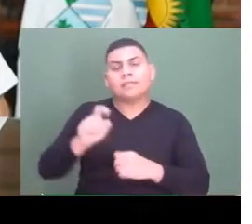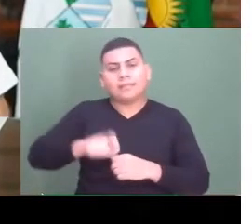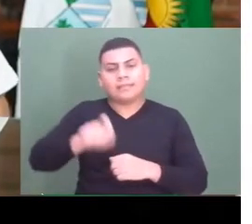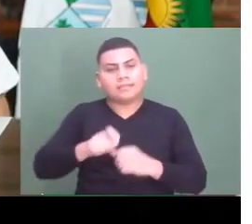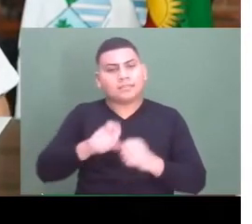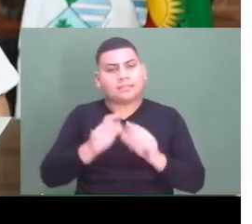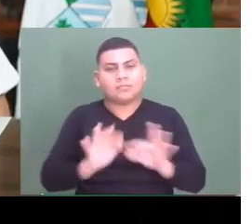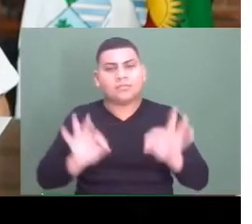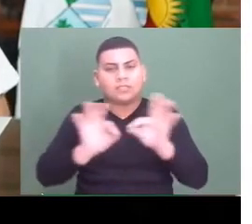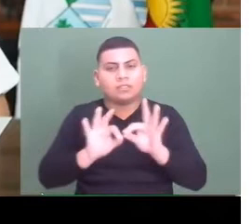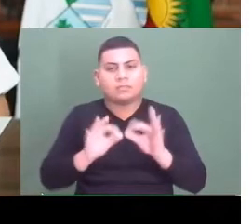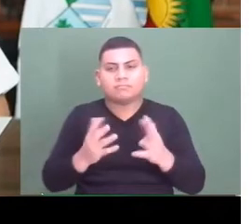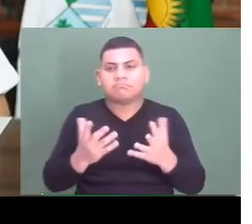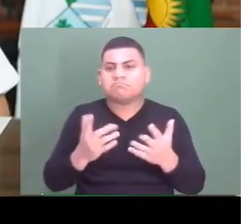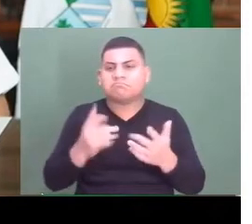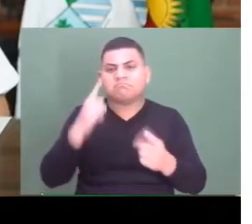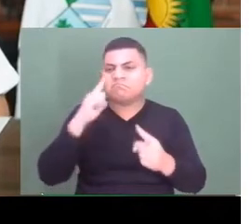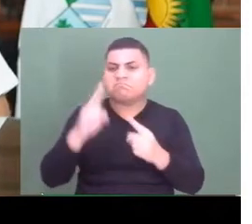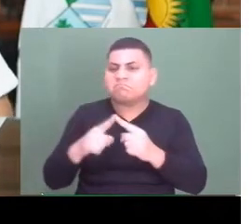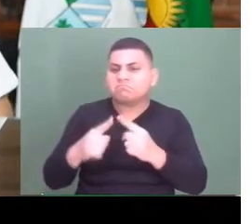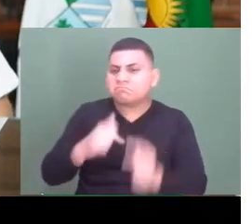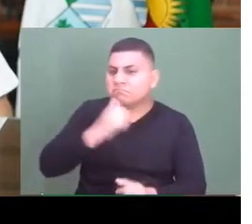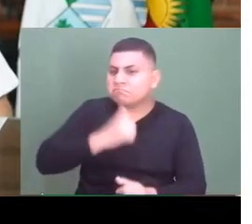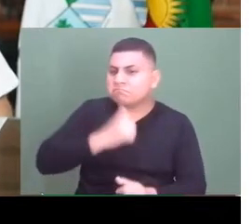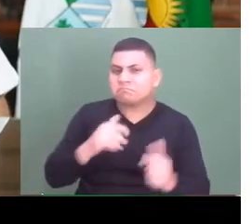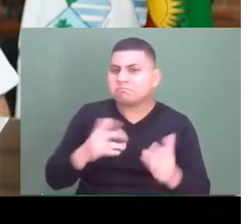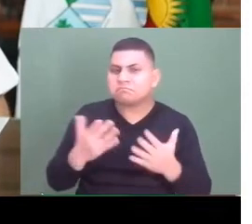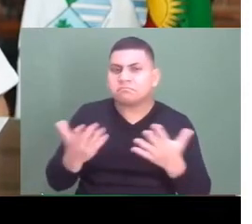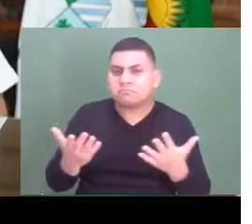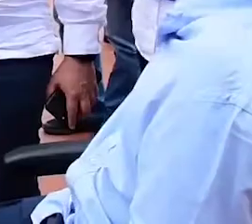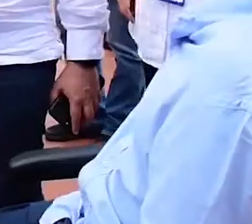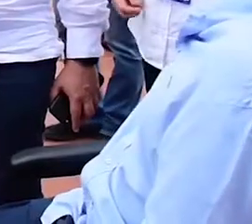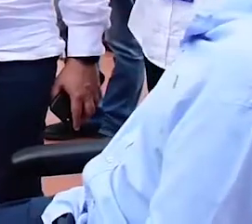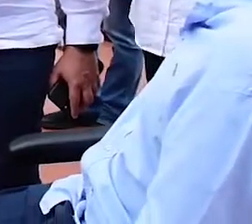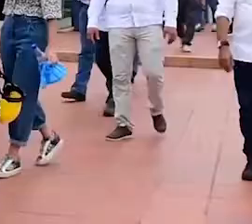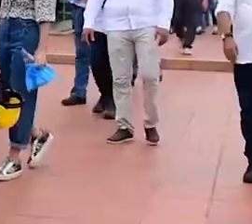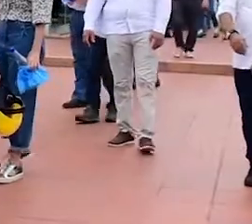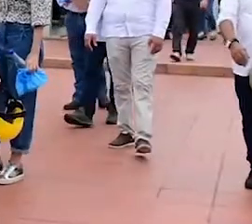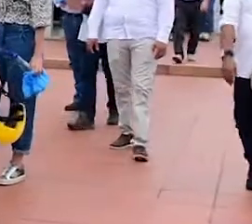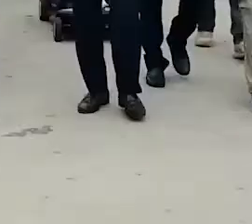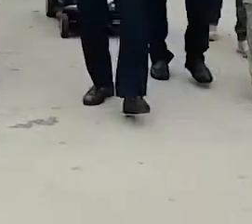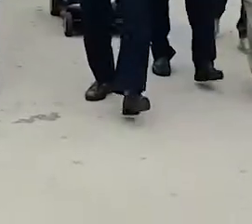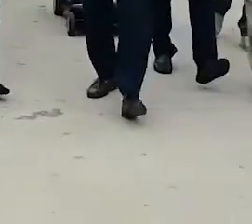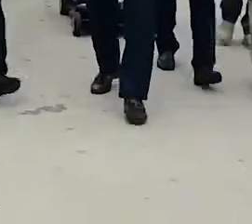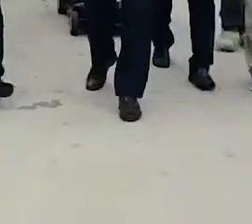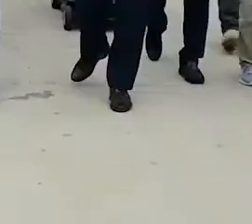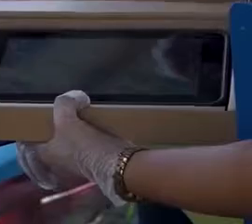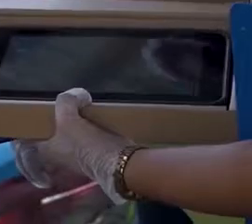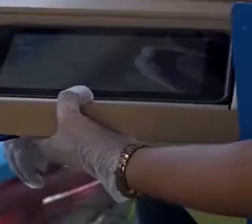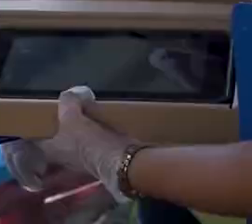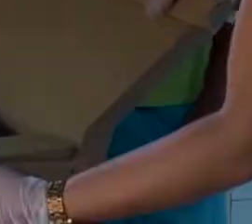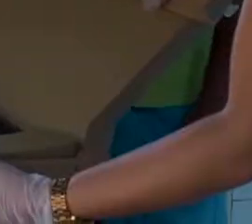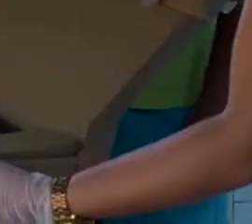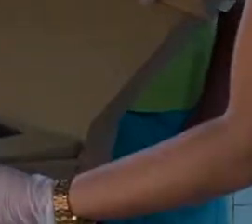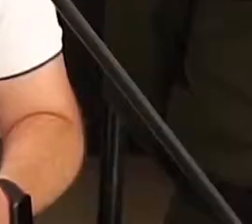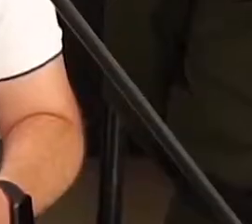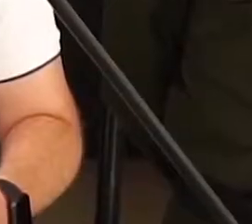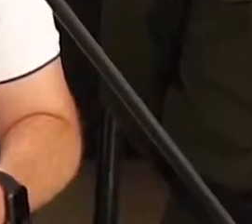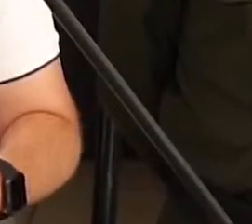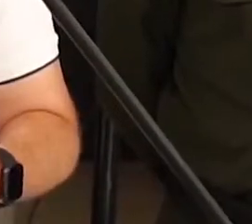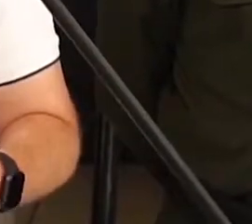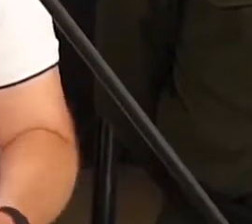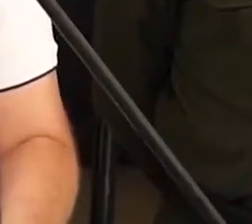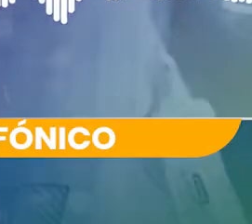UCI disponibles. No, estamos lejos del colapso. Trabajando juntos para superar la crisis.